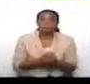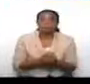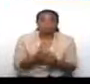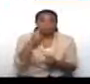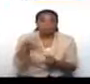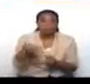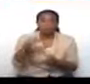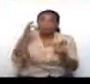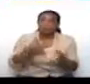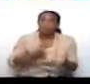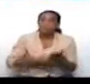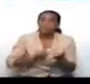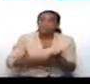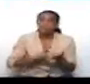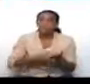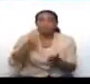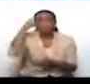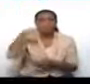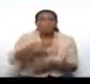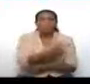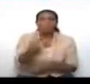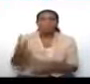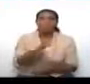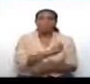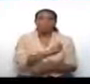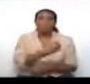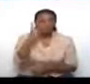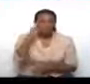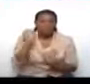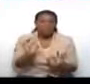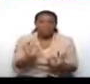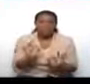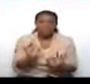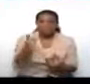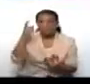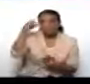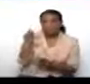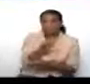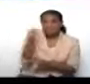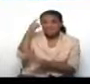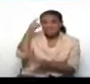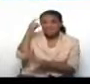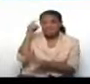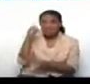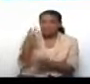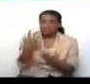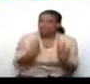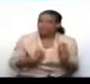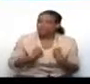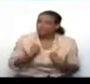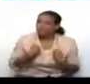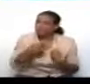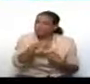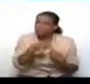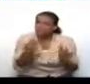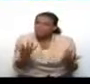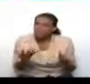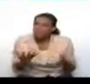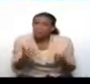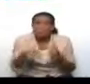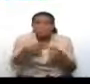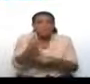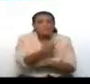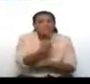Pero lo que sí es cierto, hoy es qué día, 22 de enero. O sea, no puede ser, Pérez Pirela. Mañana